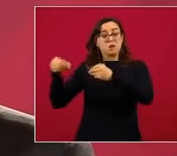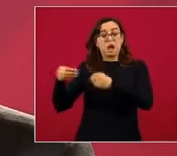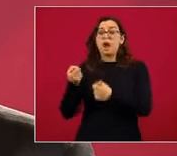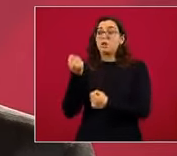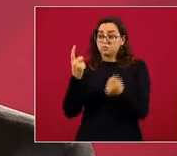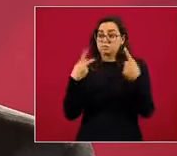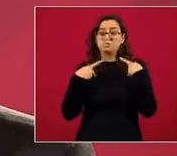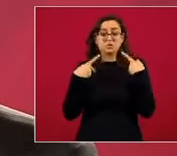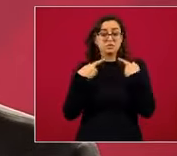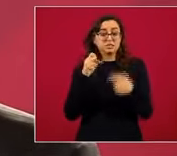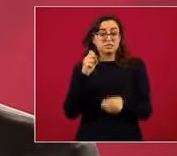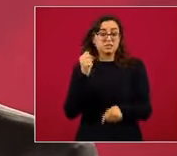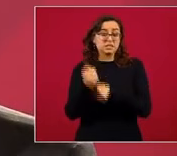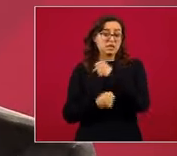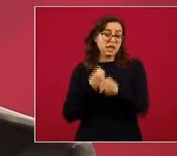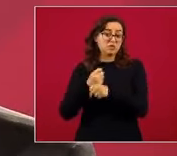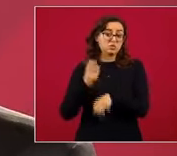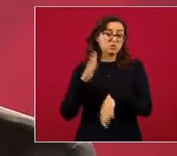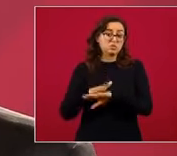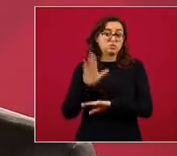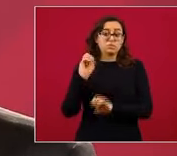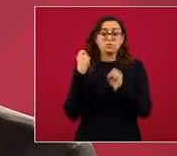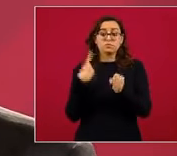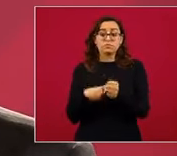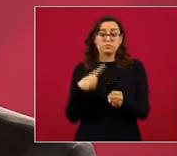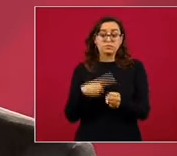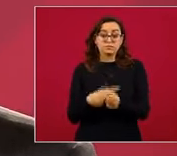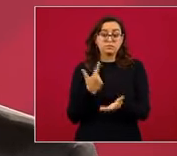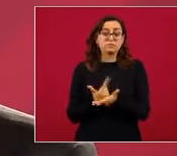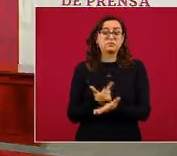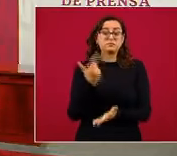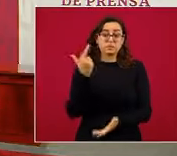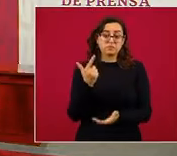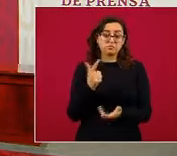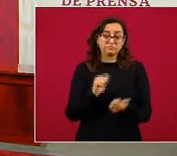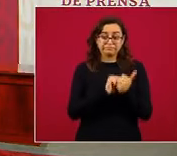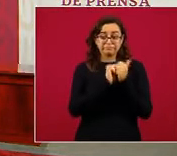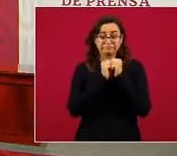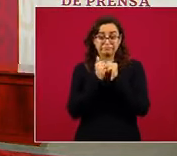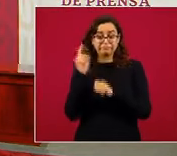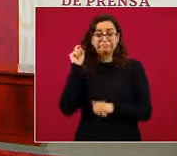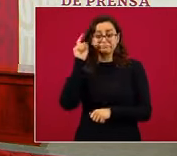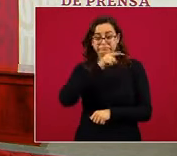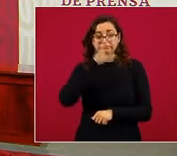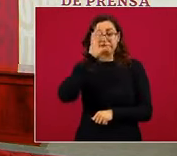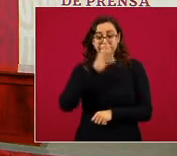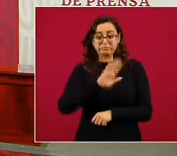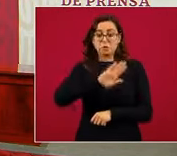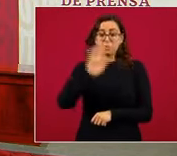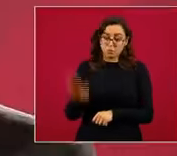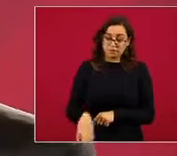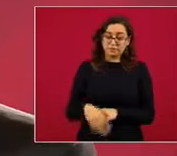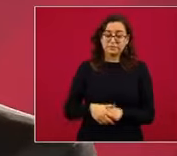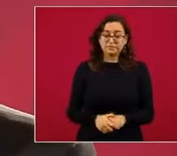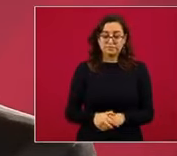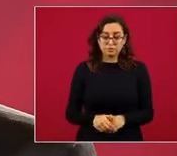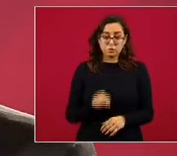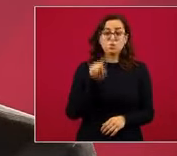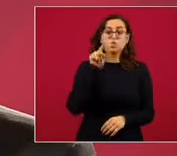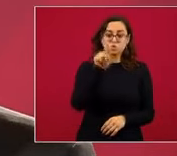de 60 años o tienen enfermedades crónicas y se complicaron y algunas de ellas murieron. Y usted